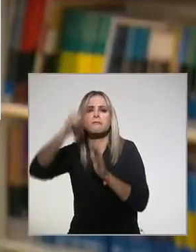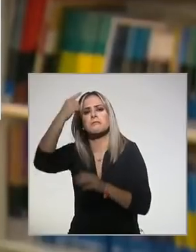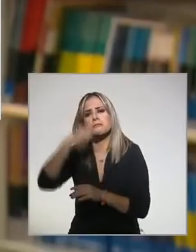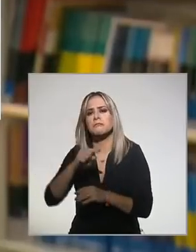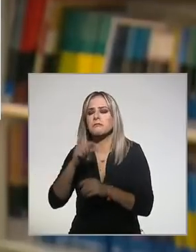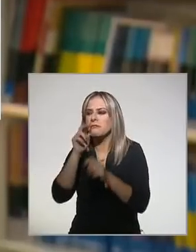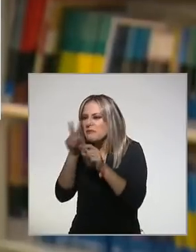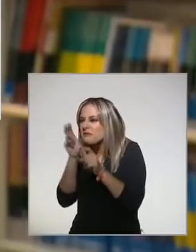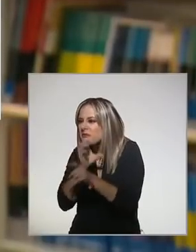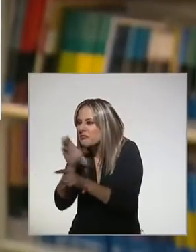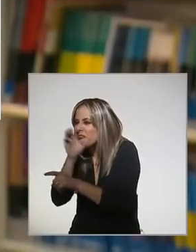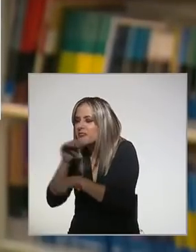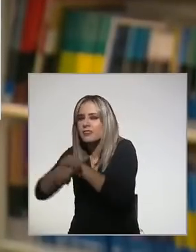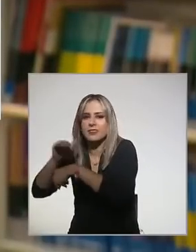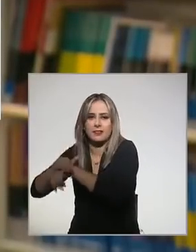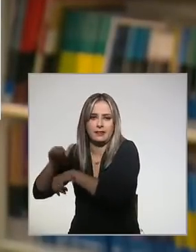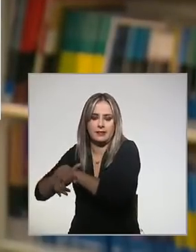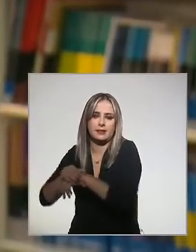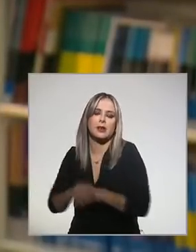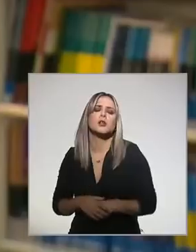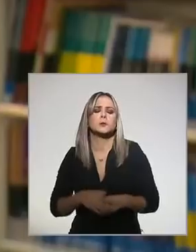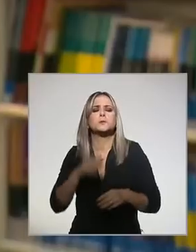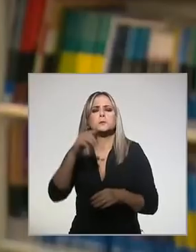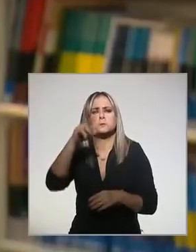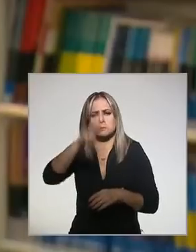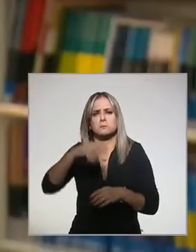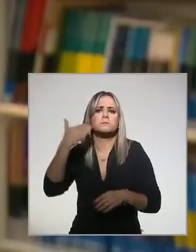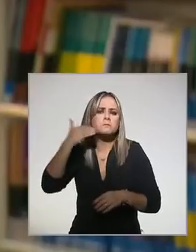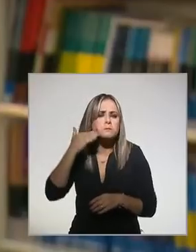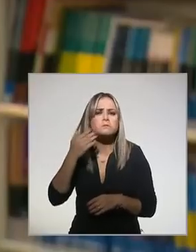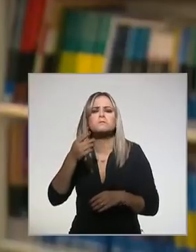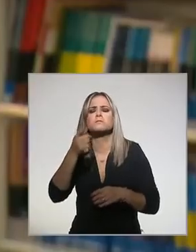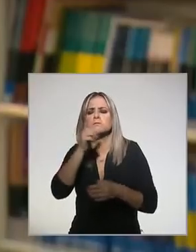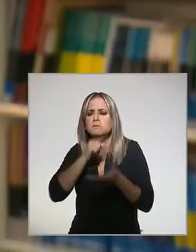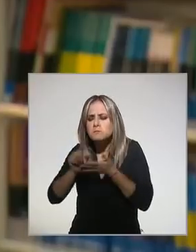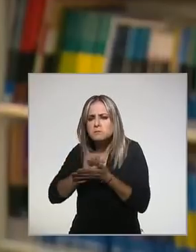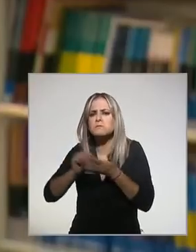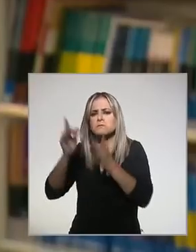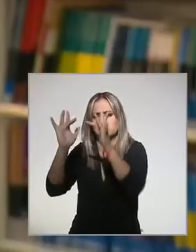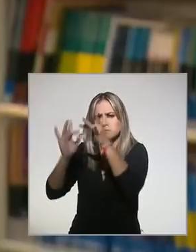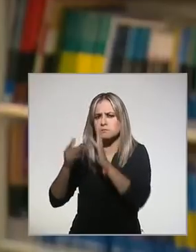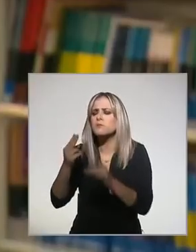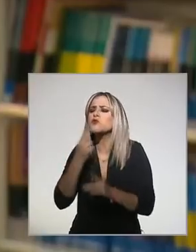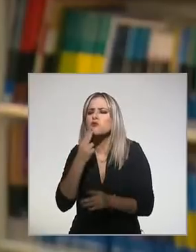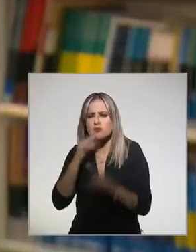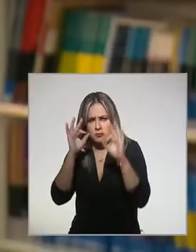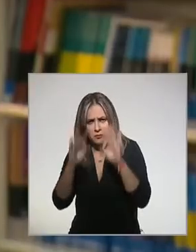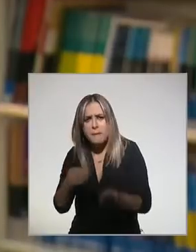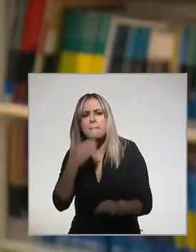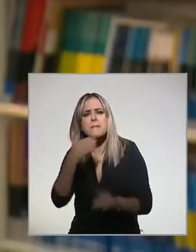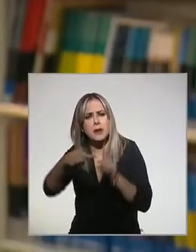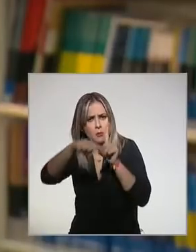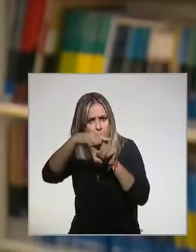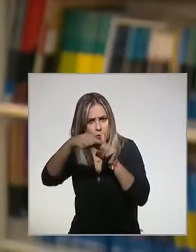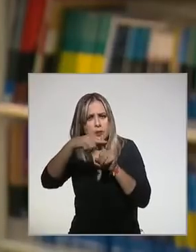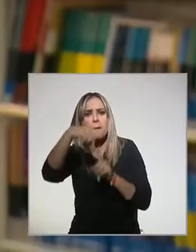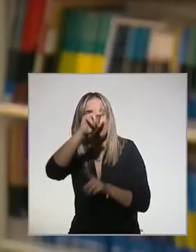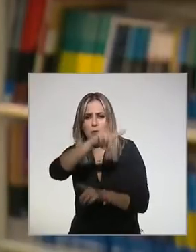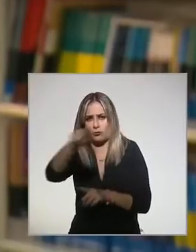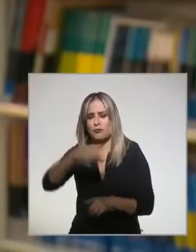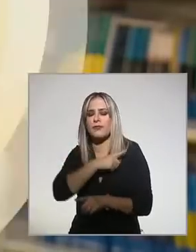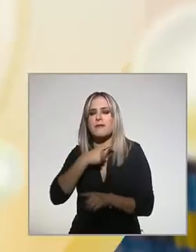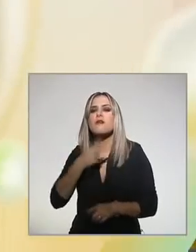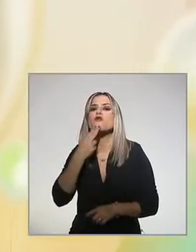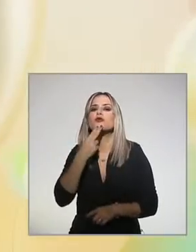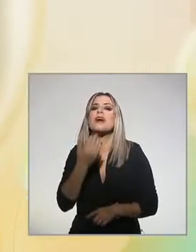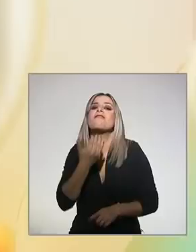stalkear. Yo creo que son buenas las redes sociales si las sabes usar y si sabes darle el uso adecuado y ver quién te sigue y quién de